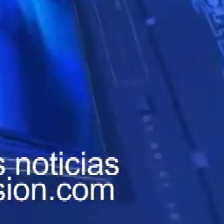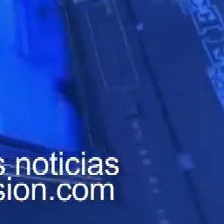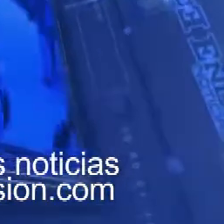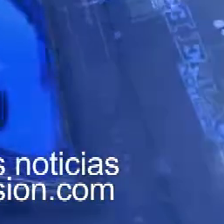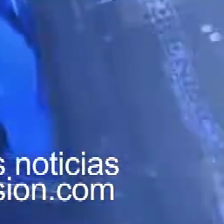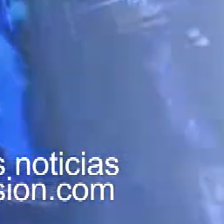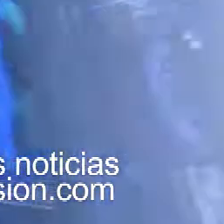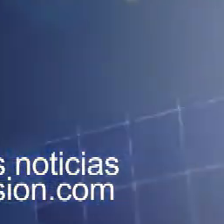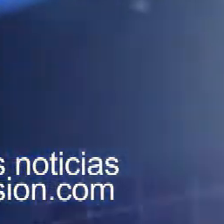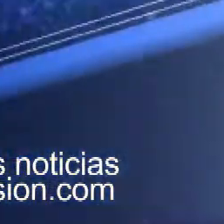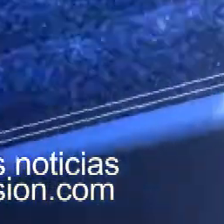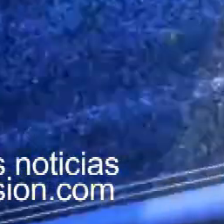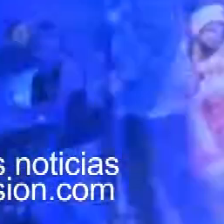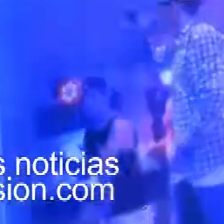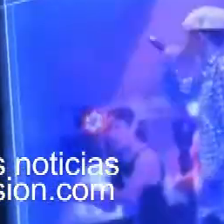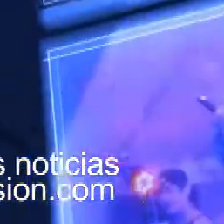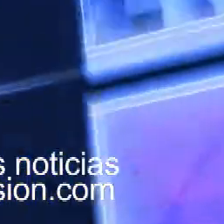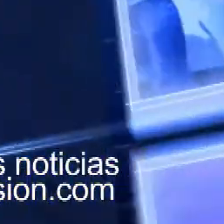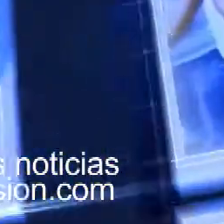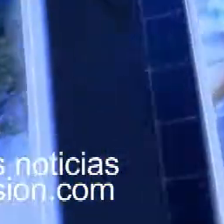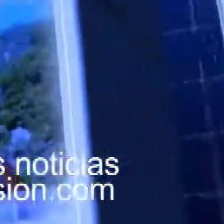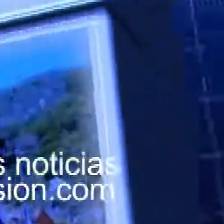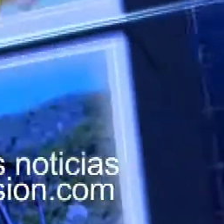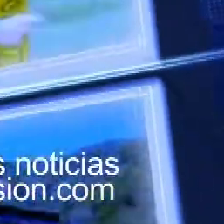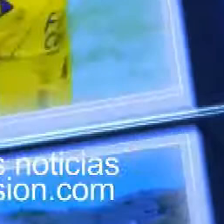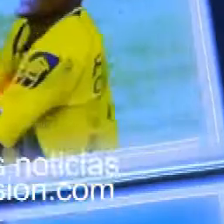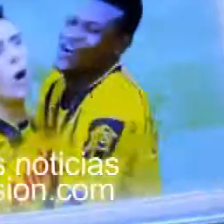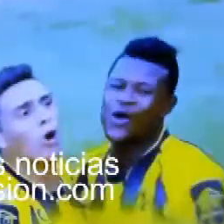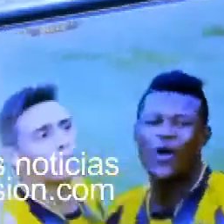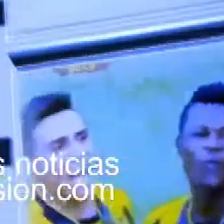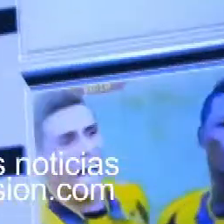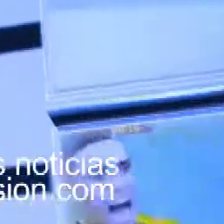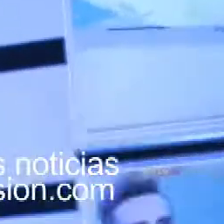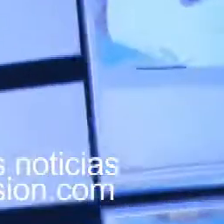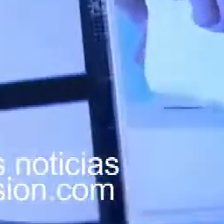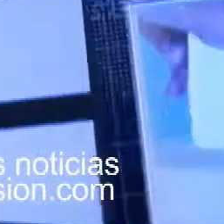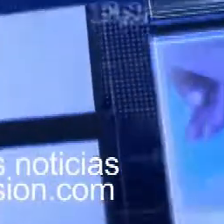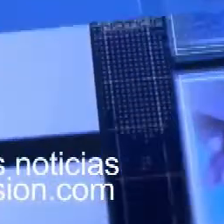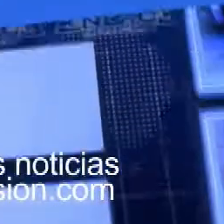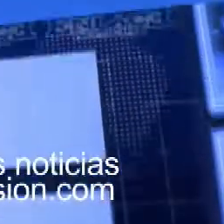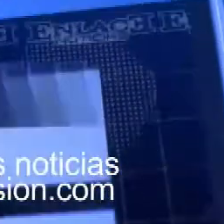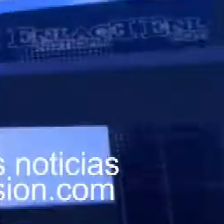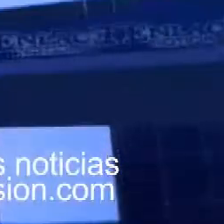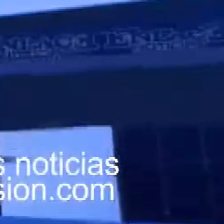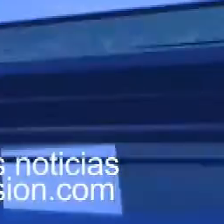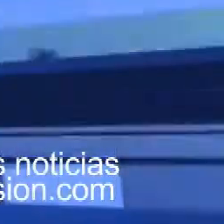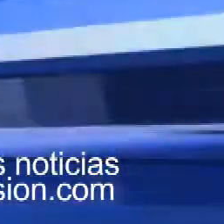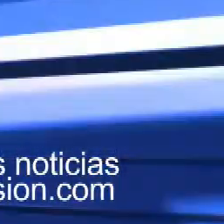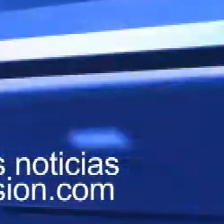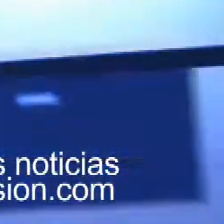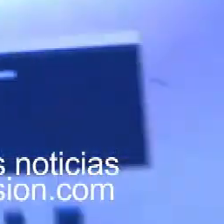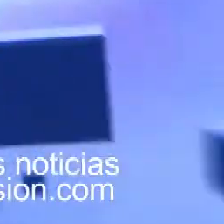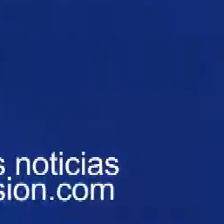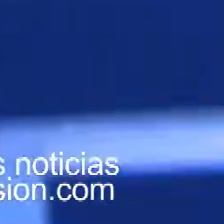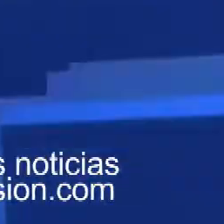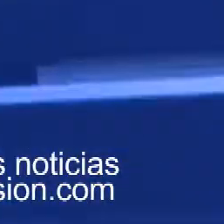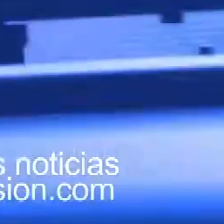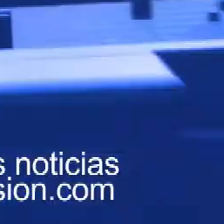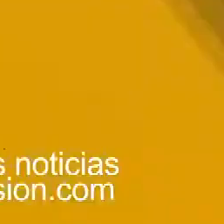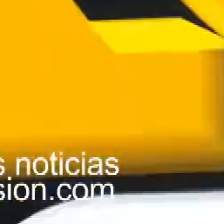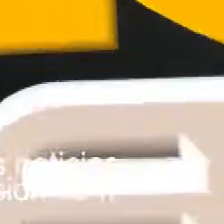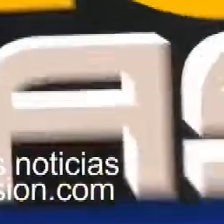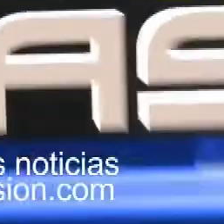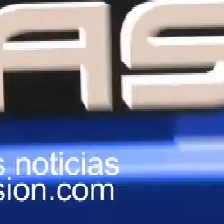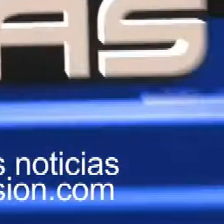enoje, profesora, y yo sé que me va a decir que estoy muy loco. Ella sí